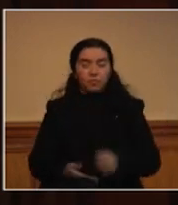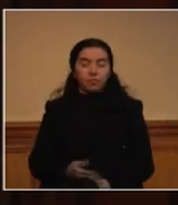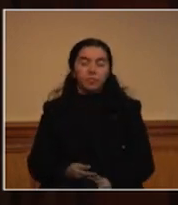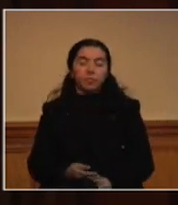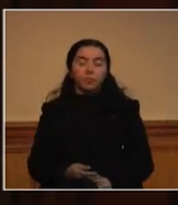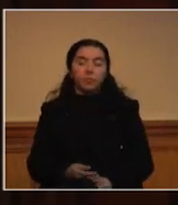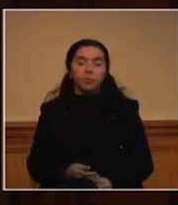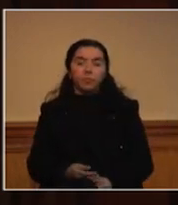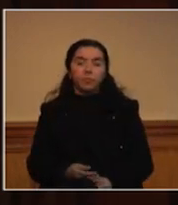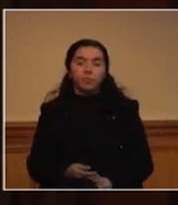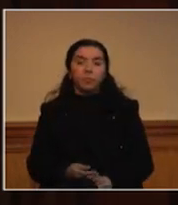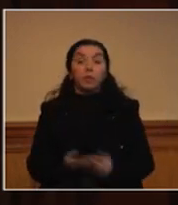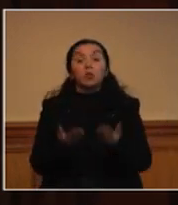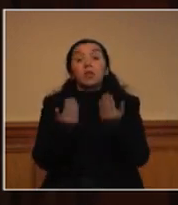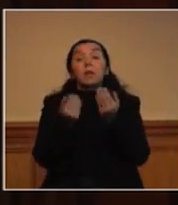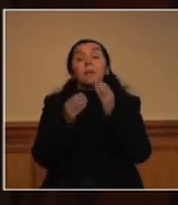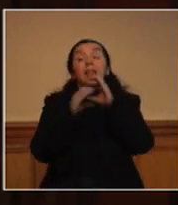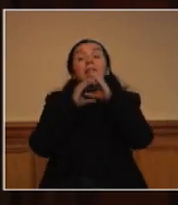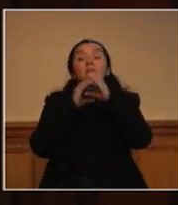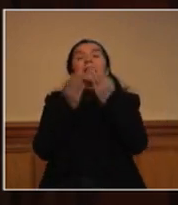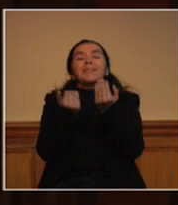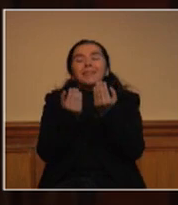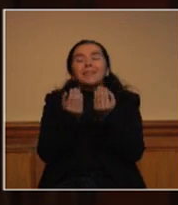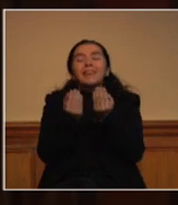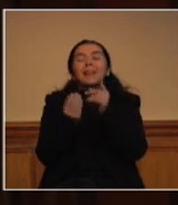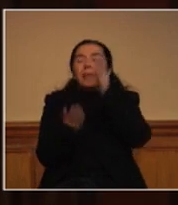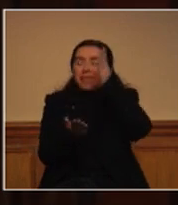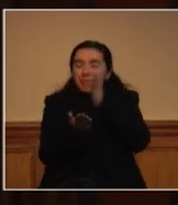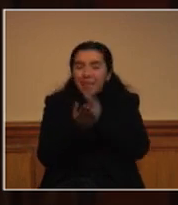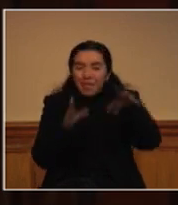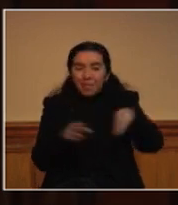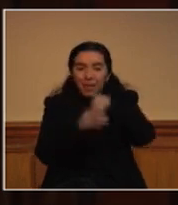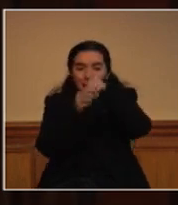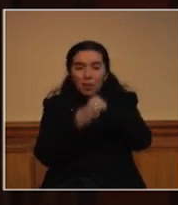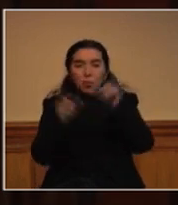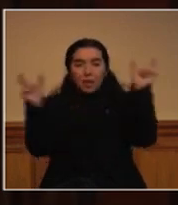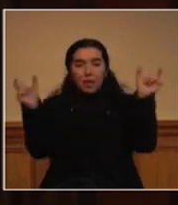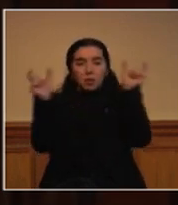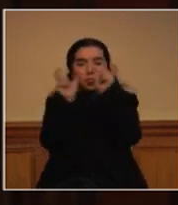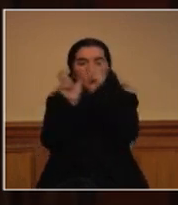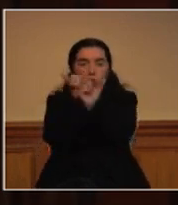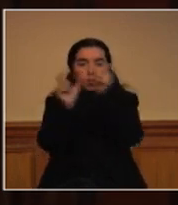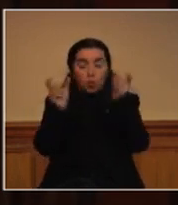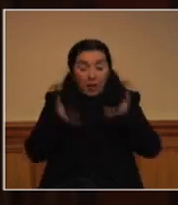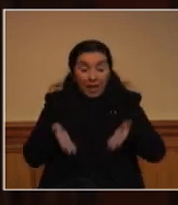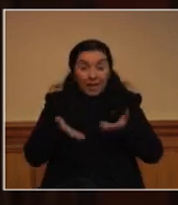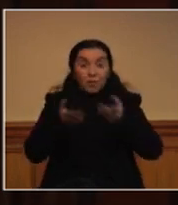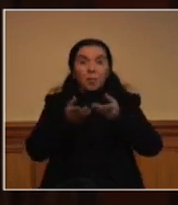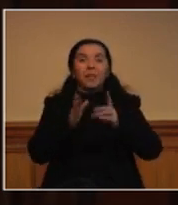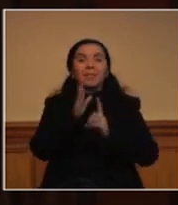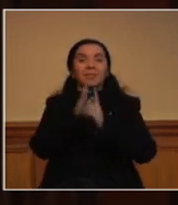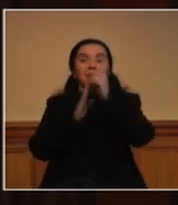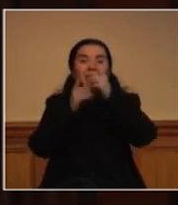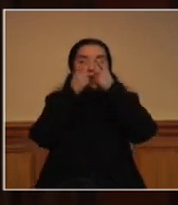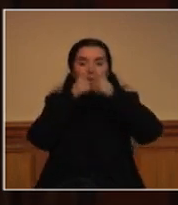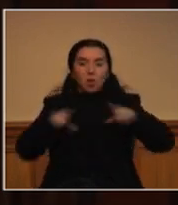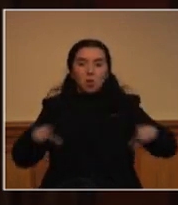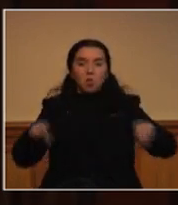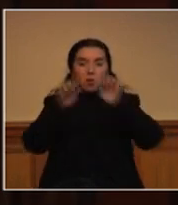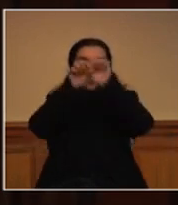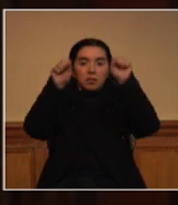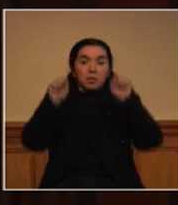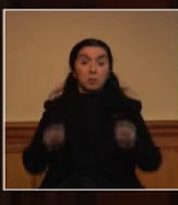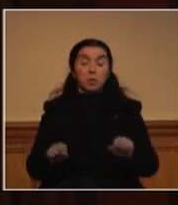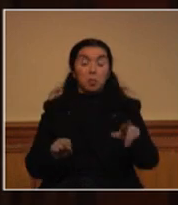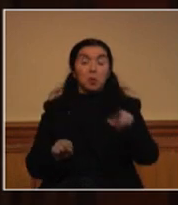comunicación necesariamente tiene que incluir estructuras que fomenten el desarrollo lingüístico de los sistemas. Si